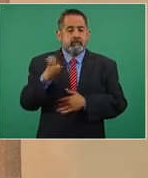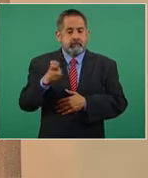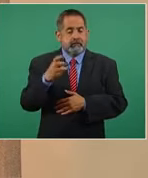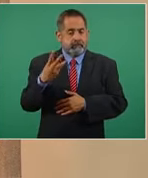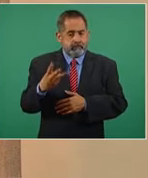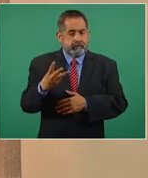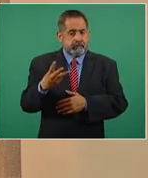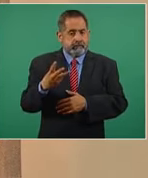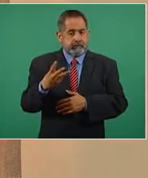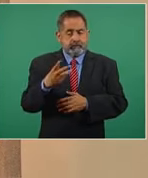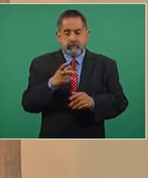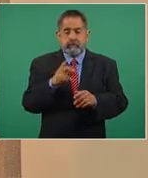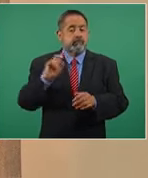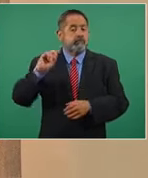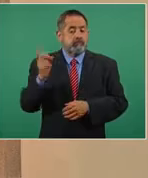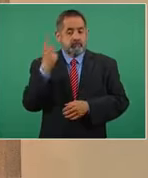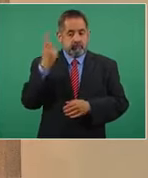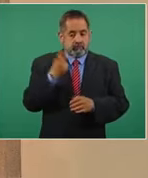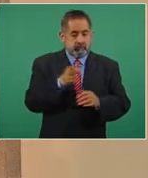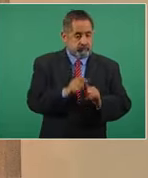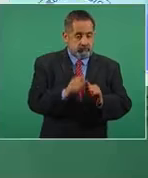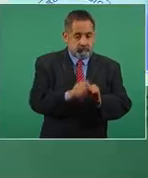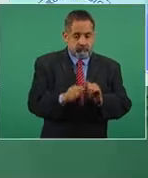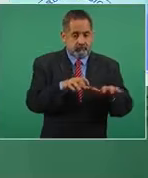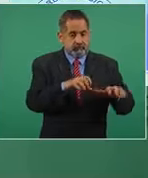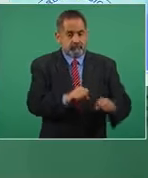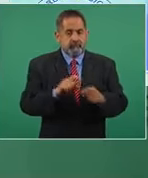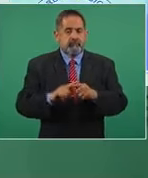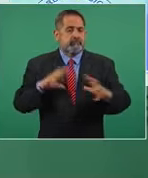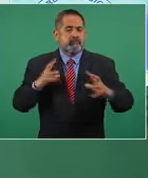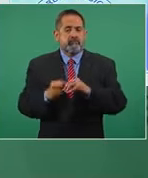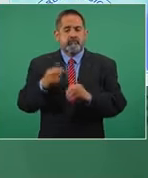2,331,303 dólares, haciendo un acumulado del año de